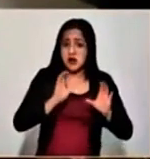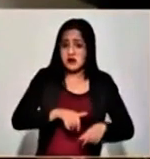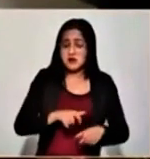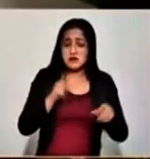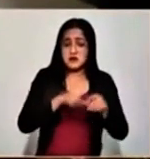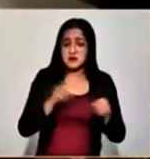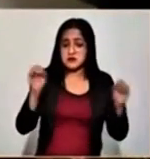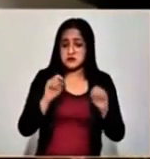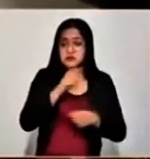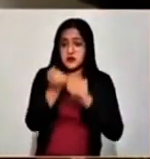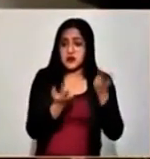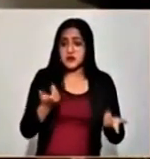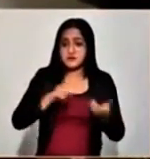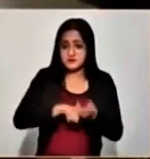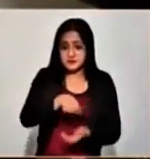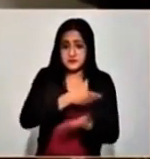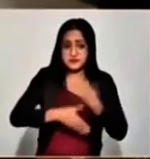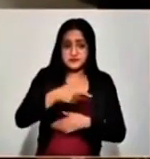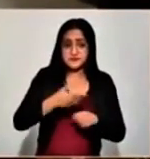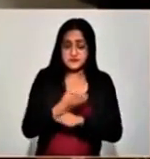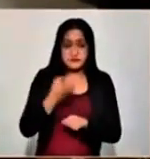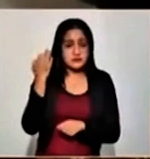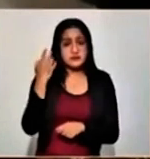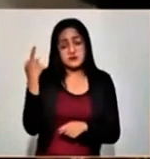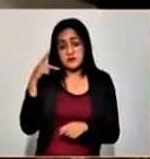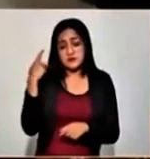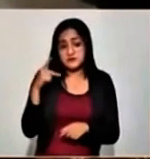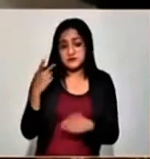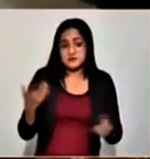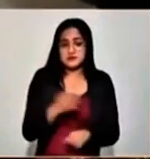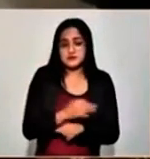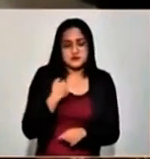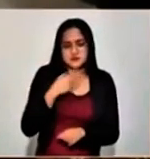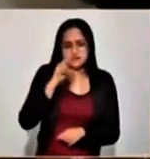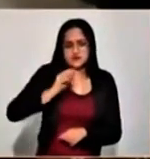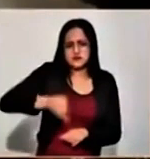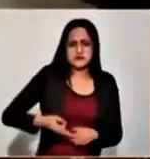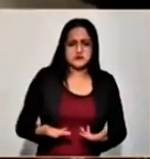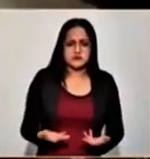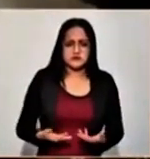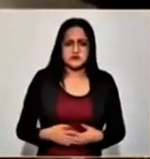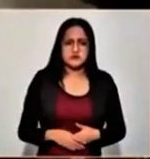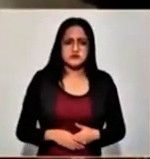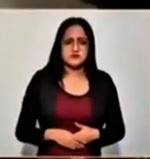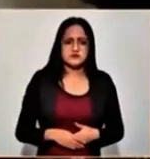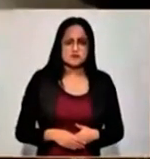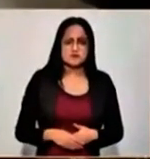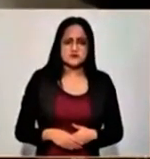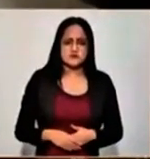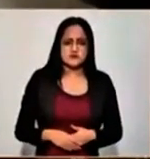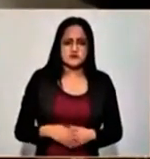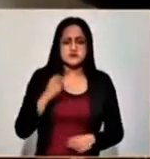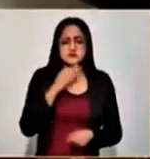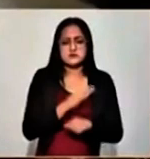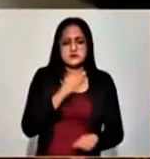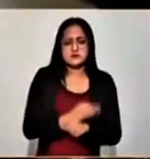en muchas partes del interior del estado. Y no lo vamos a permitir. Es de lo que